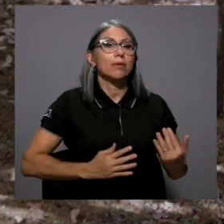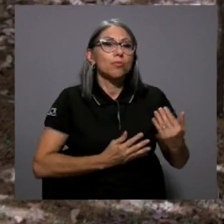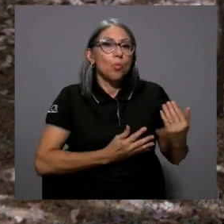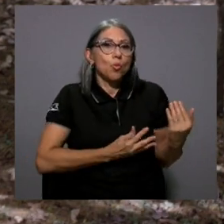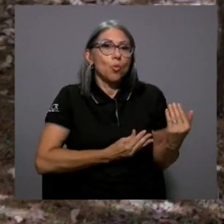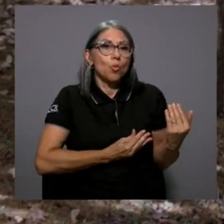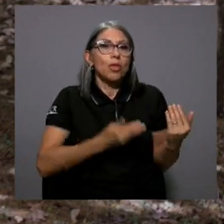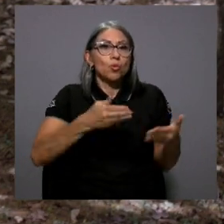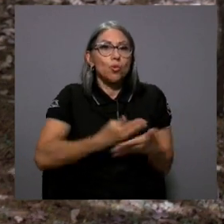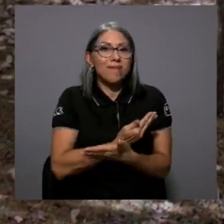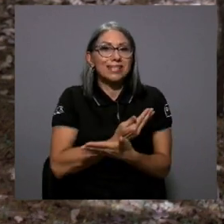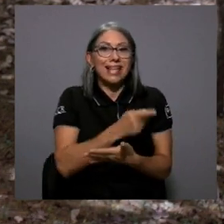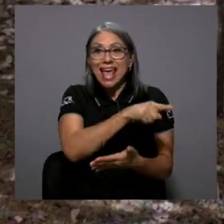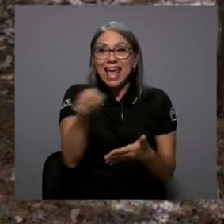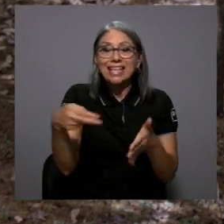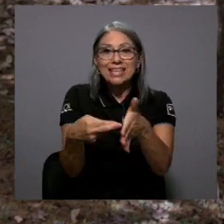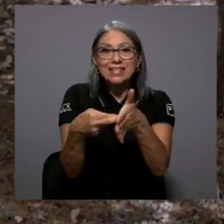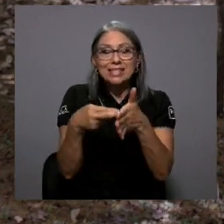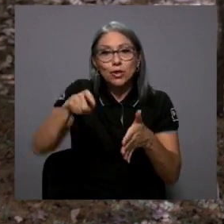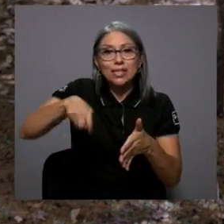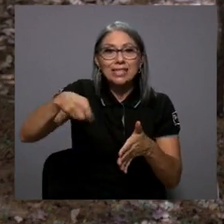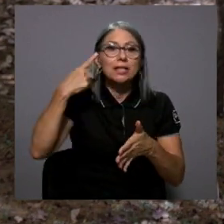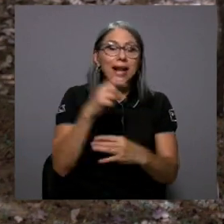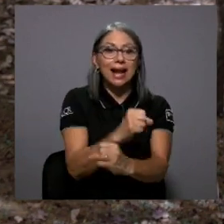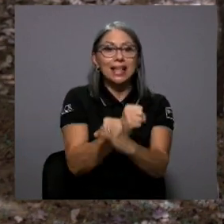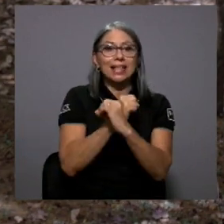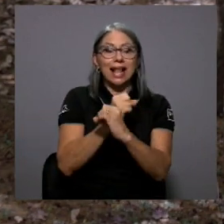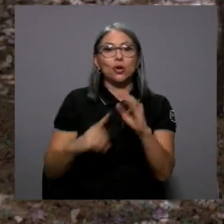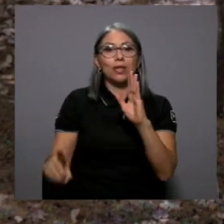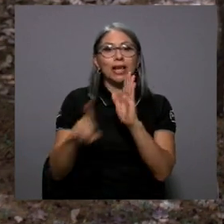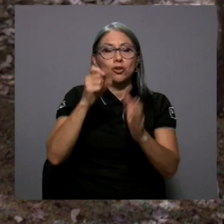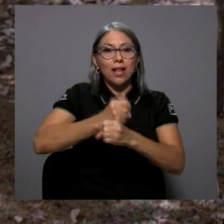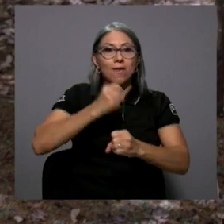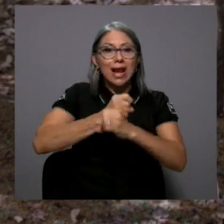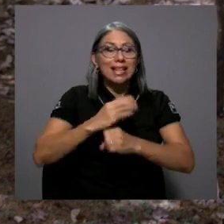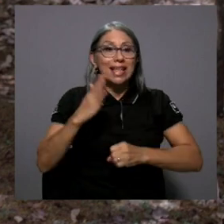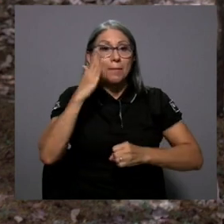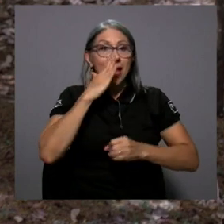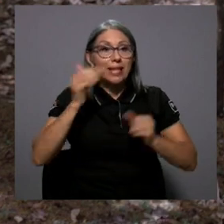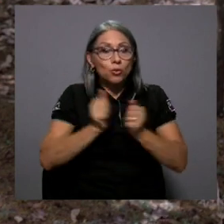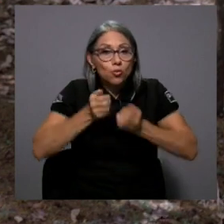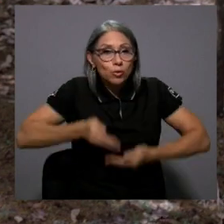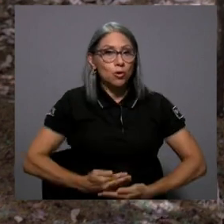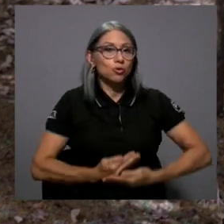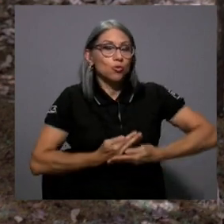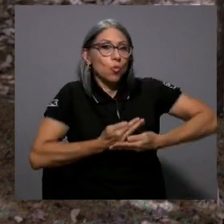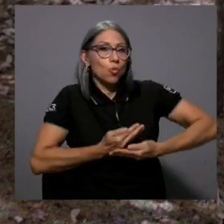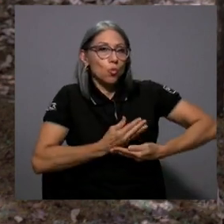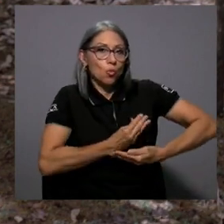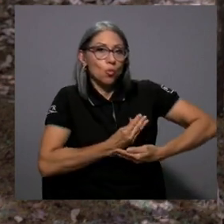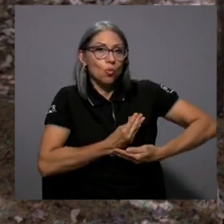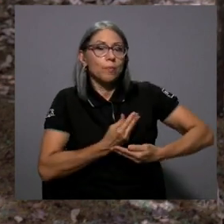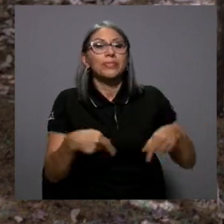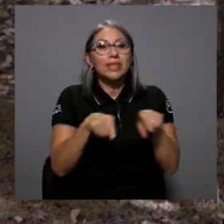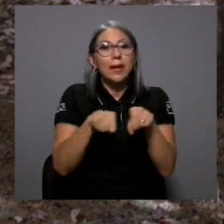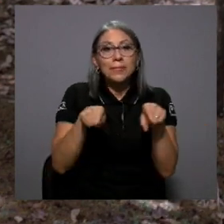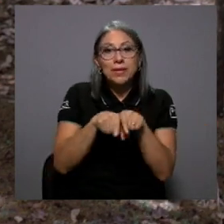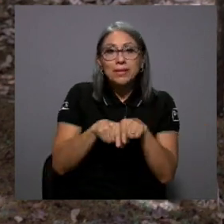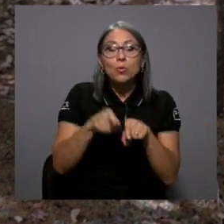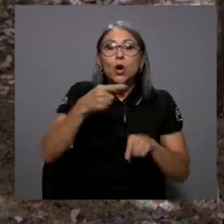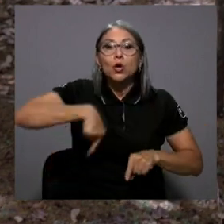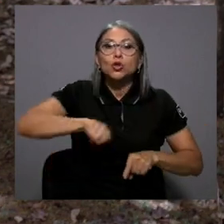las cuales tendrán los requerimientos necesarios para garantizar los derechos laborales de las madres lactantes.